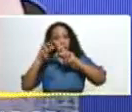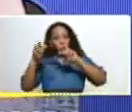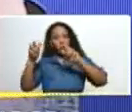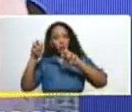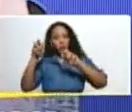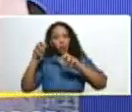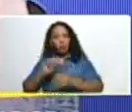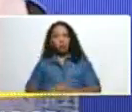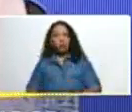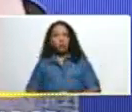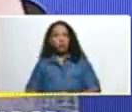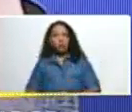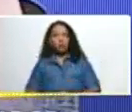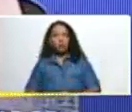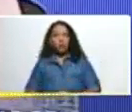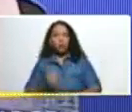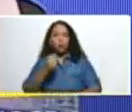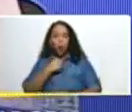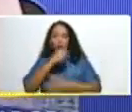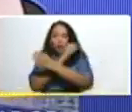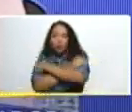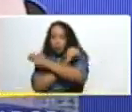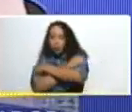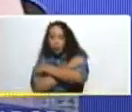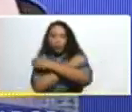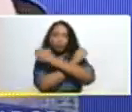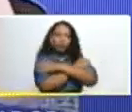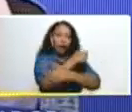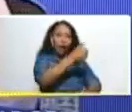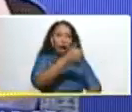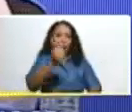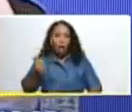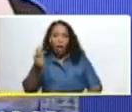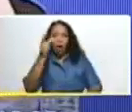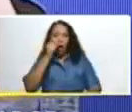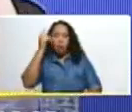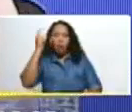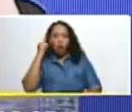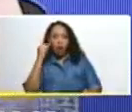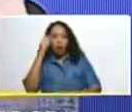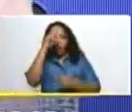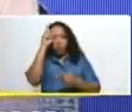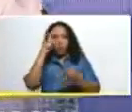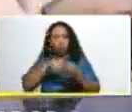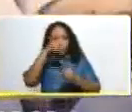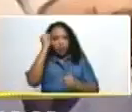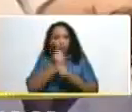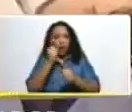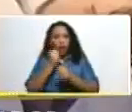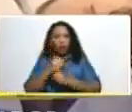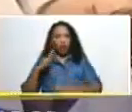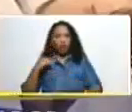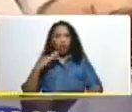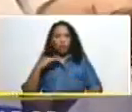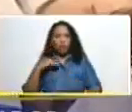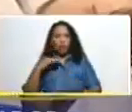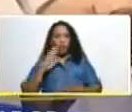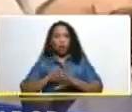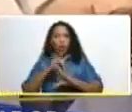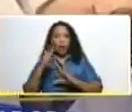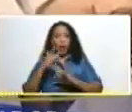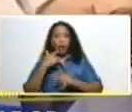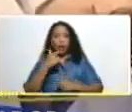delito. Yo felicito a cada uno de ellos, a cada hombre, a cada mujer que se esmera, que